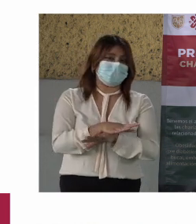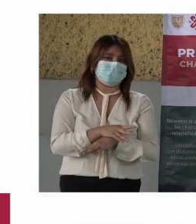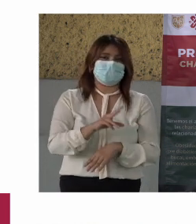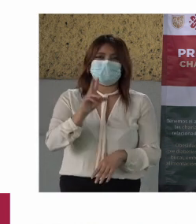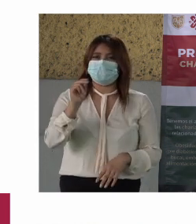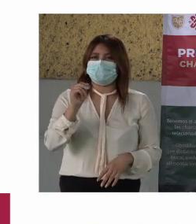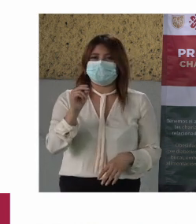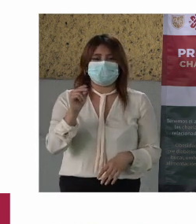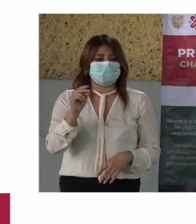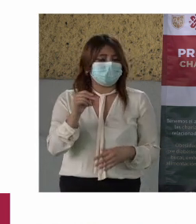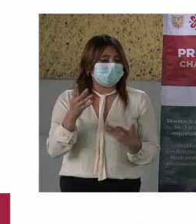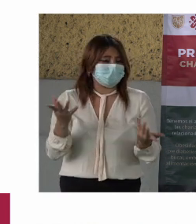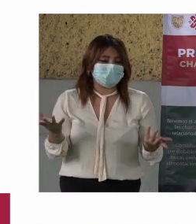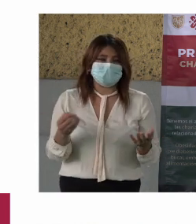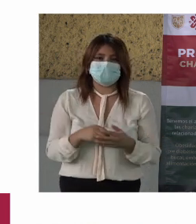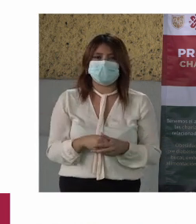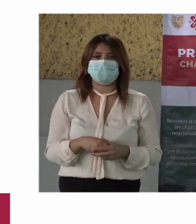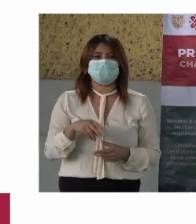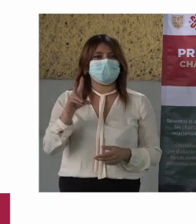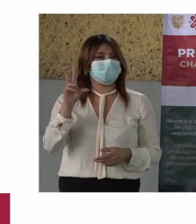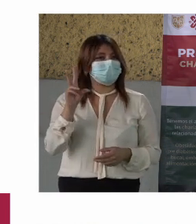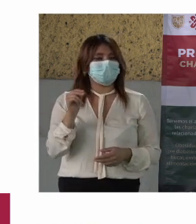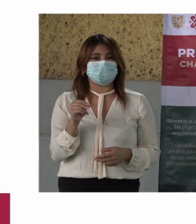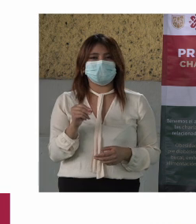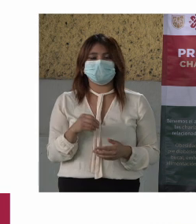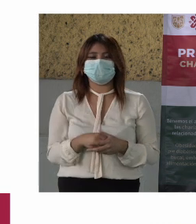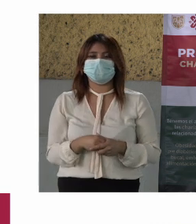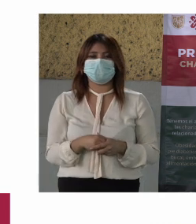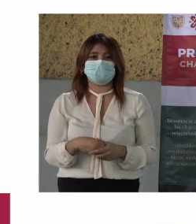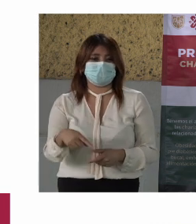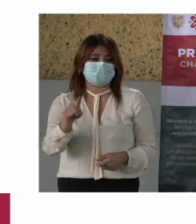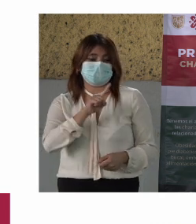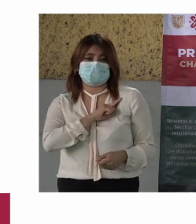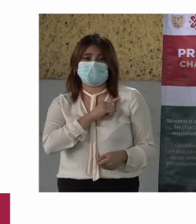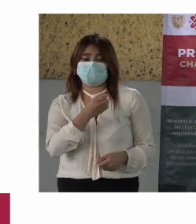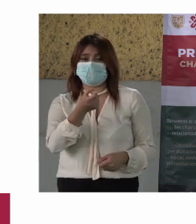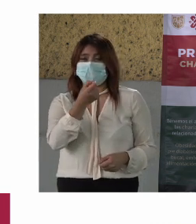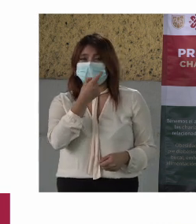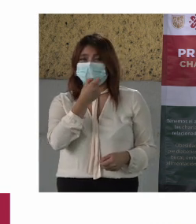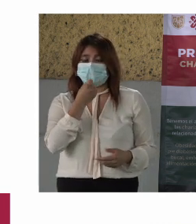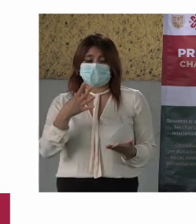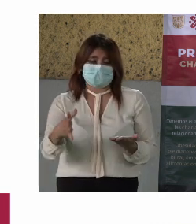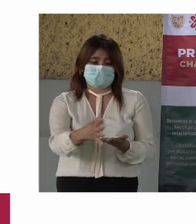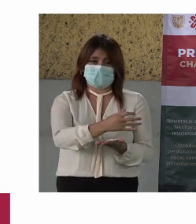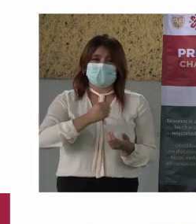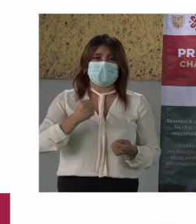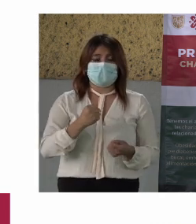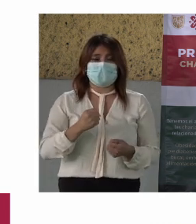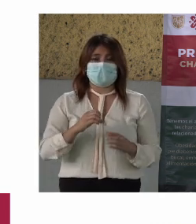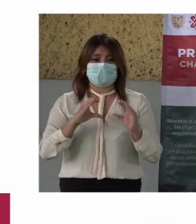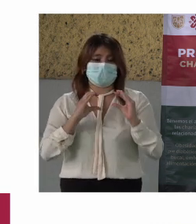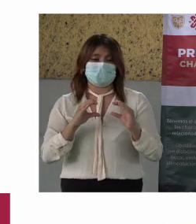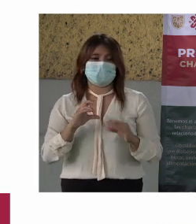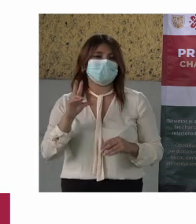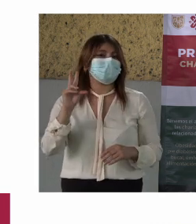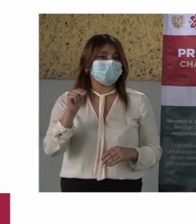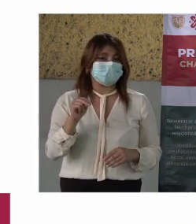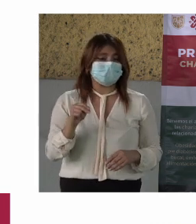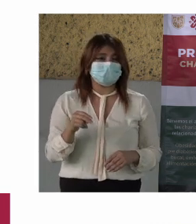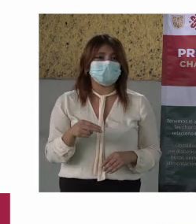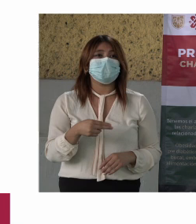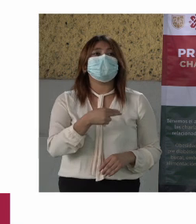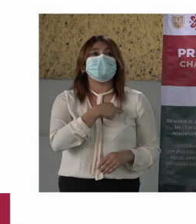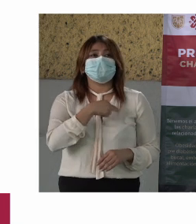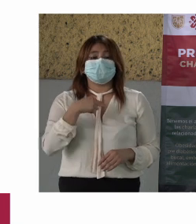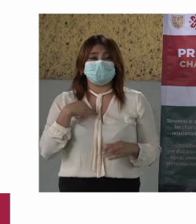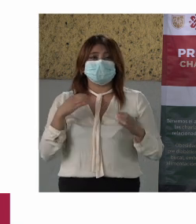mágico. Definitivamente ningún medicamento solito va a lograr el control de la glucosa. Necesitamos ayudar a nuestro cuerpo